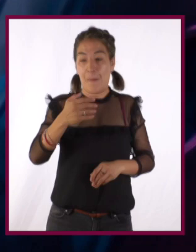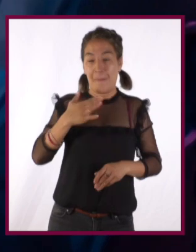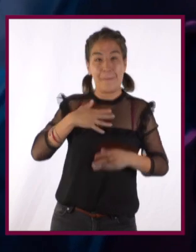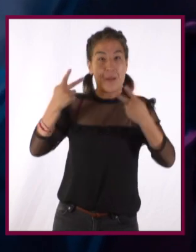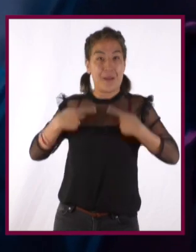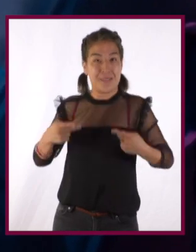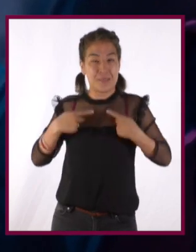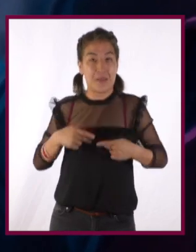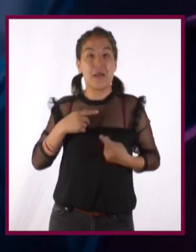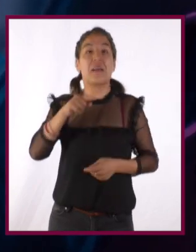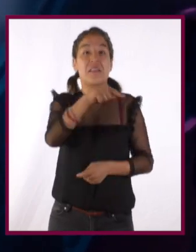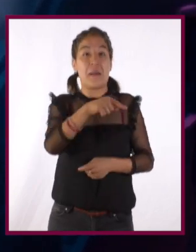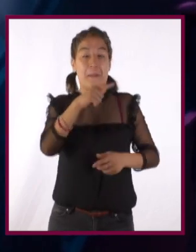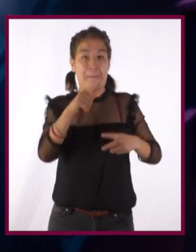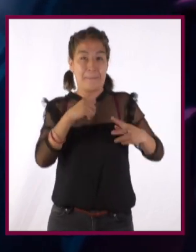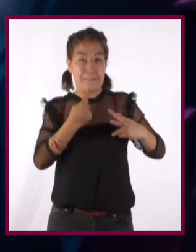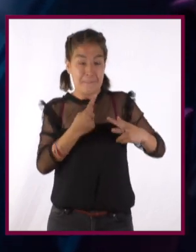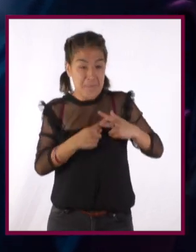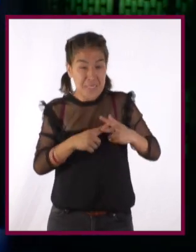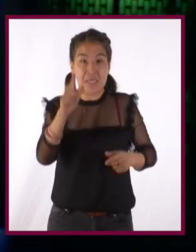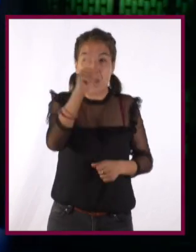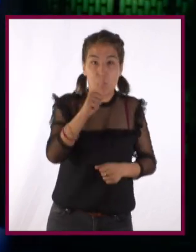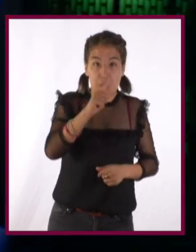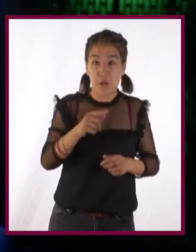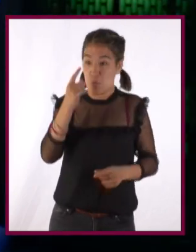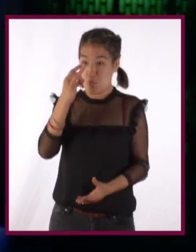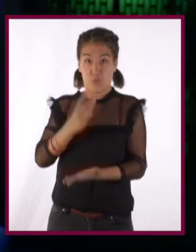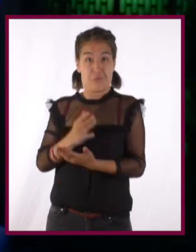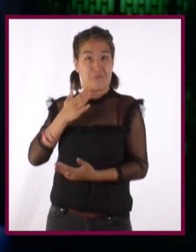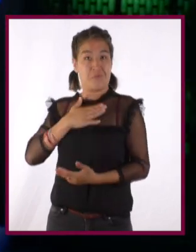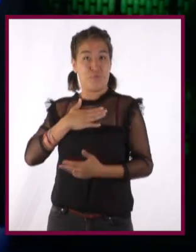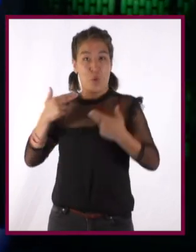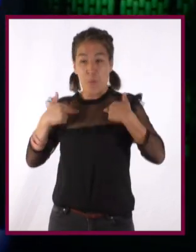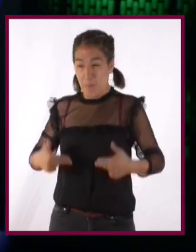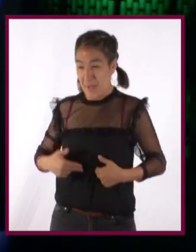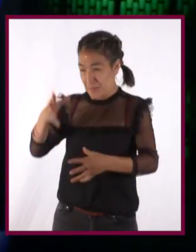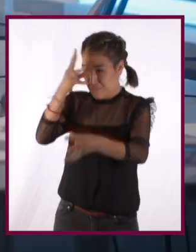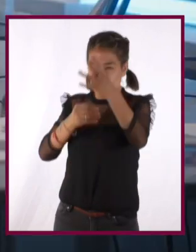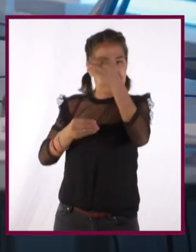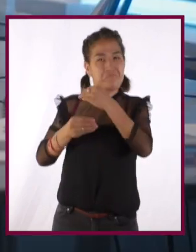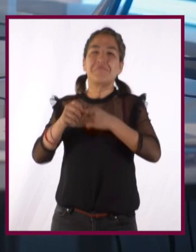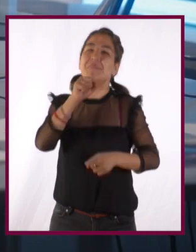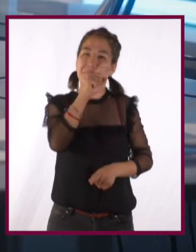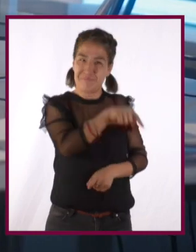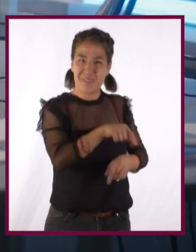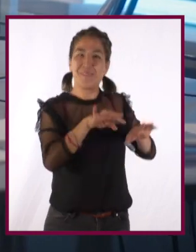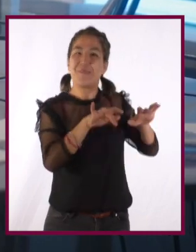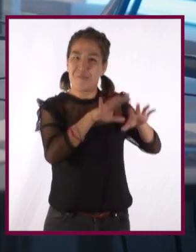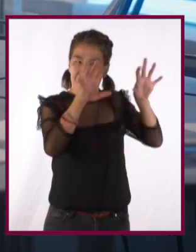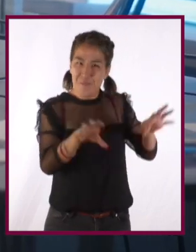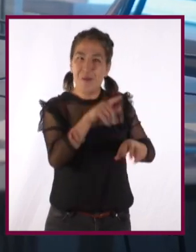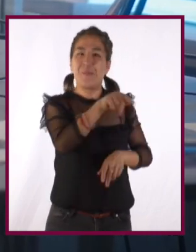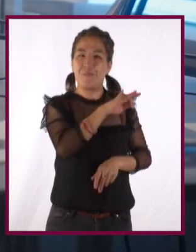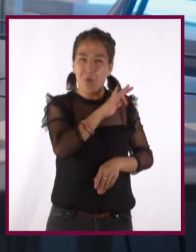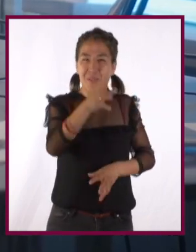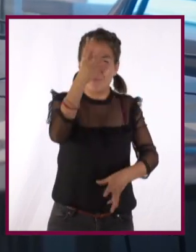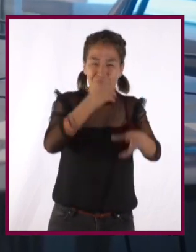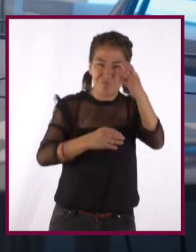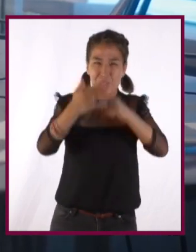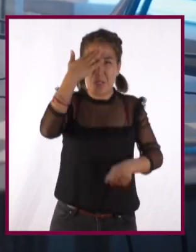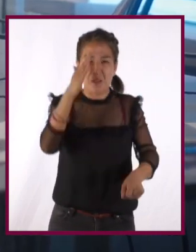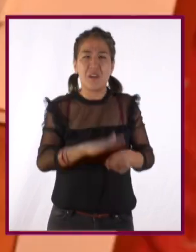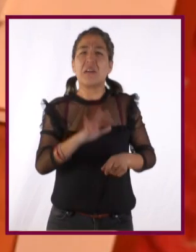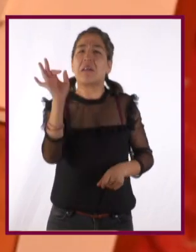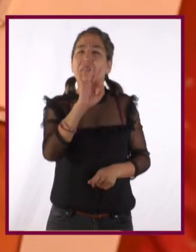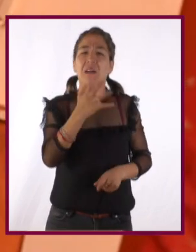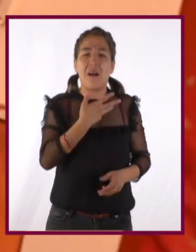lenguaje matemático no solo puede ser aprendido y manejado por los humanos, sino también por las máquinas. ¿Será posible